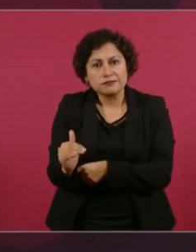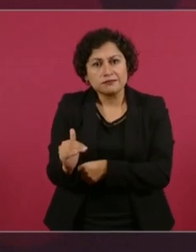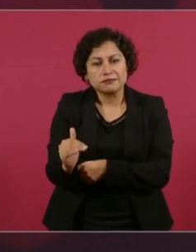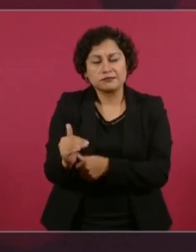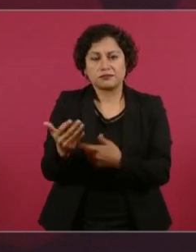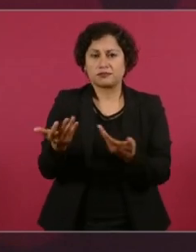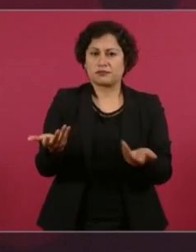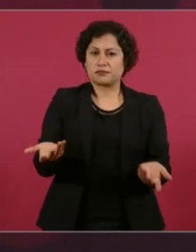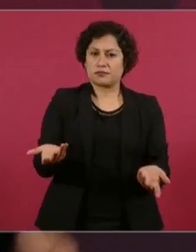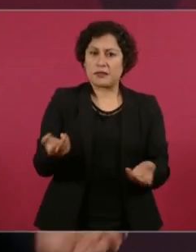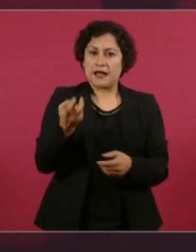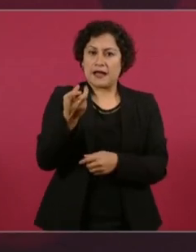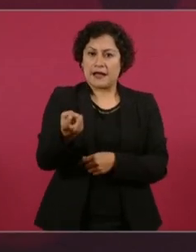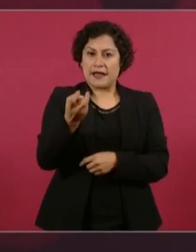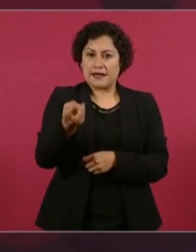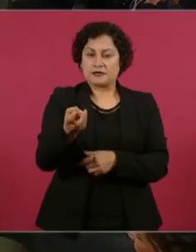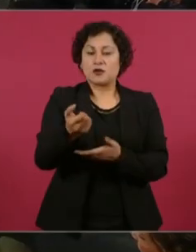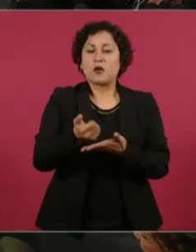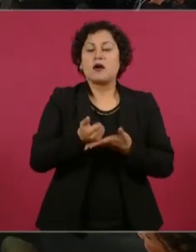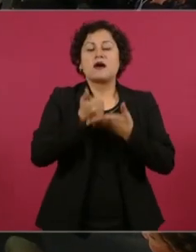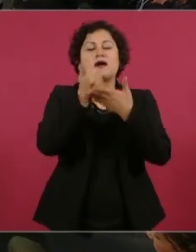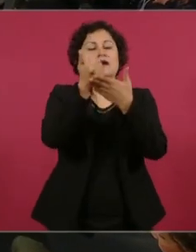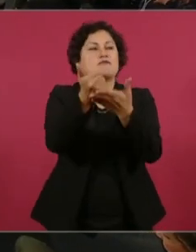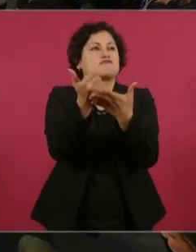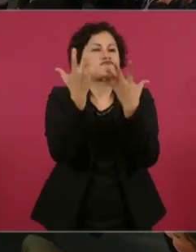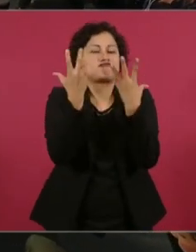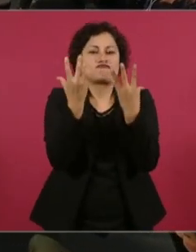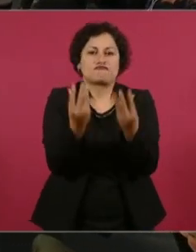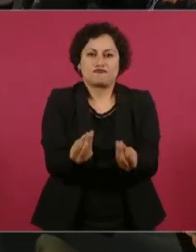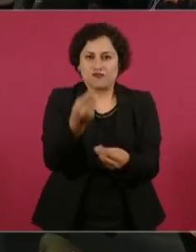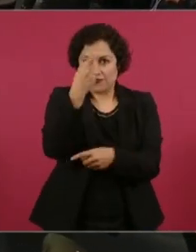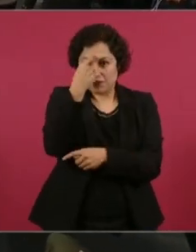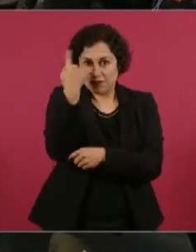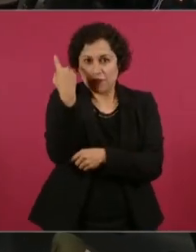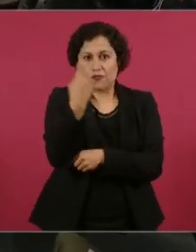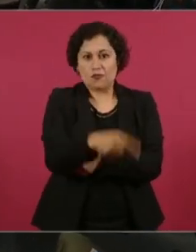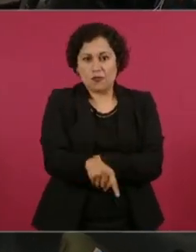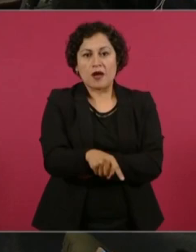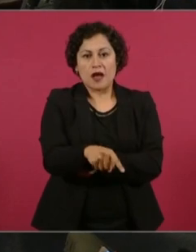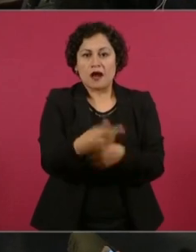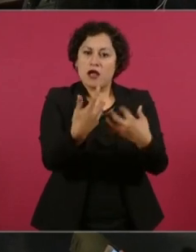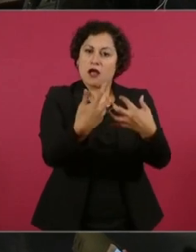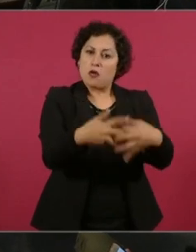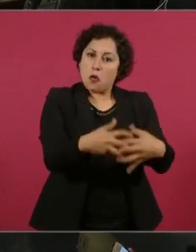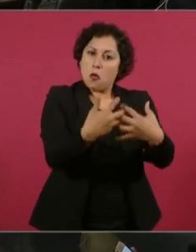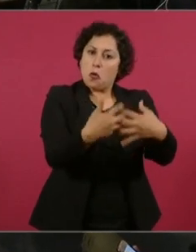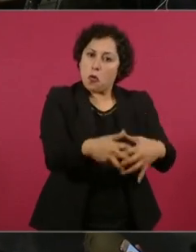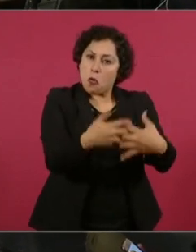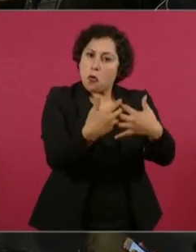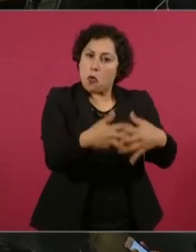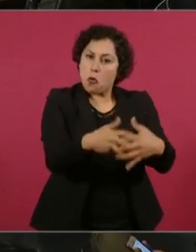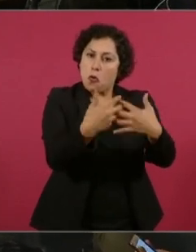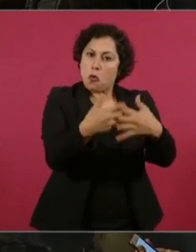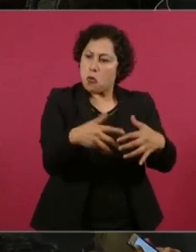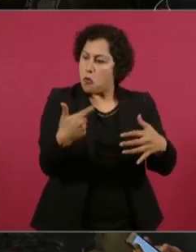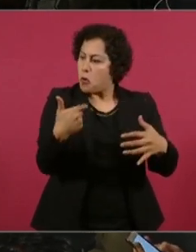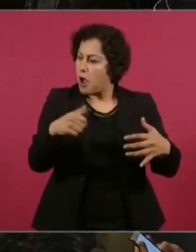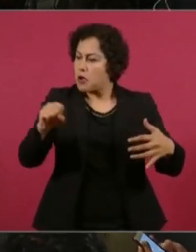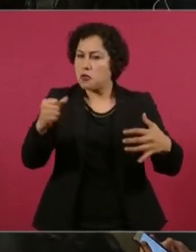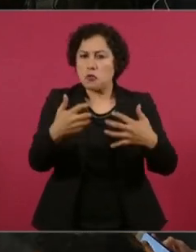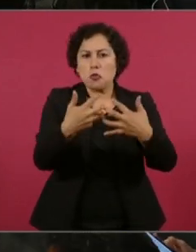y eso nos reduce los costos de producción, de generación de energía eléctrica.